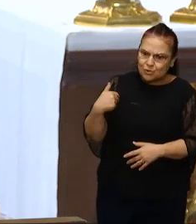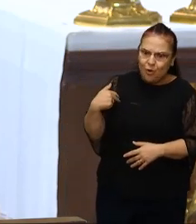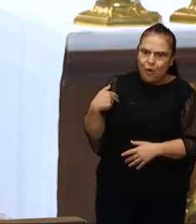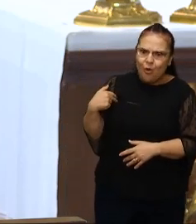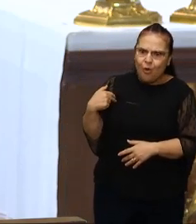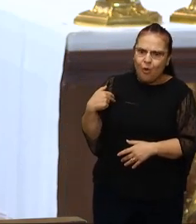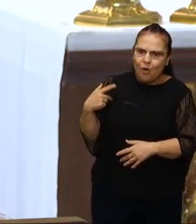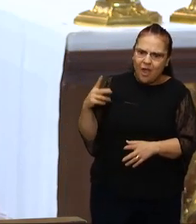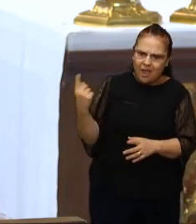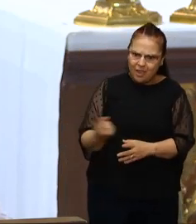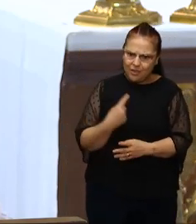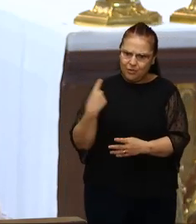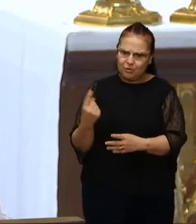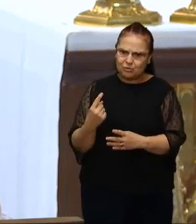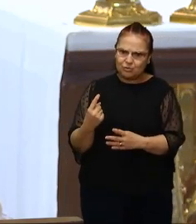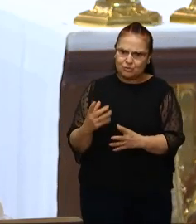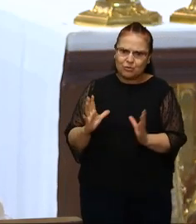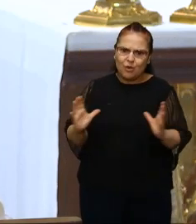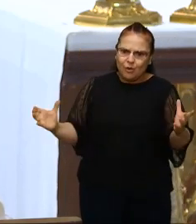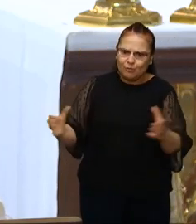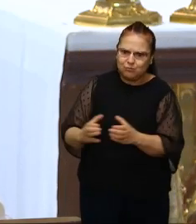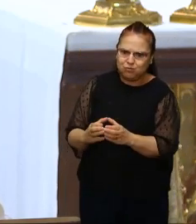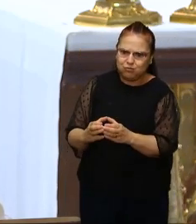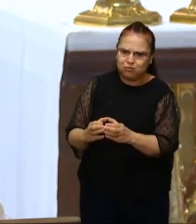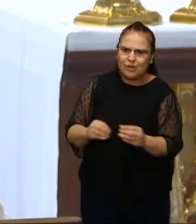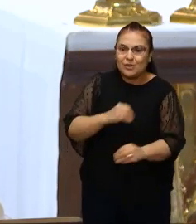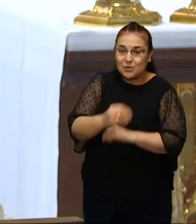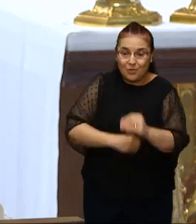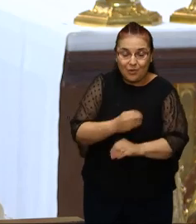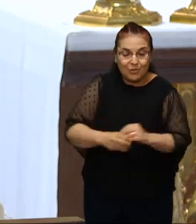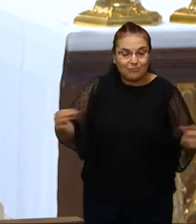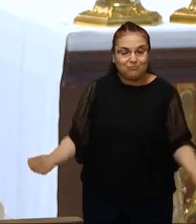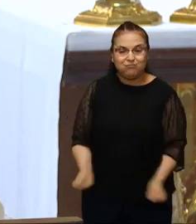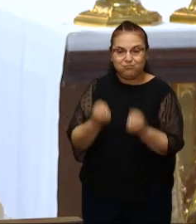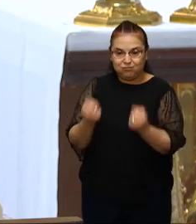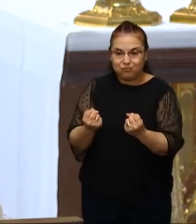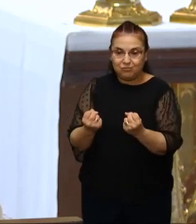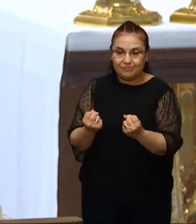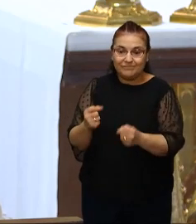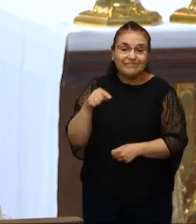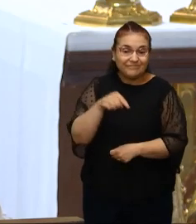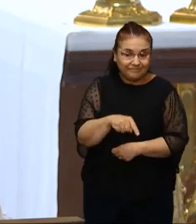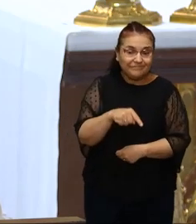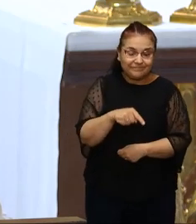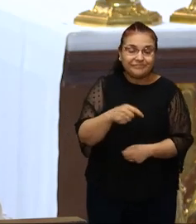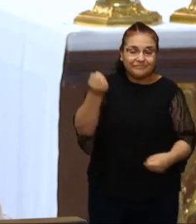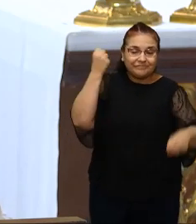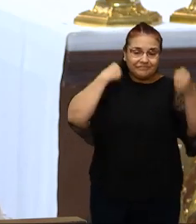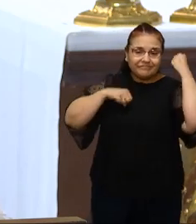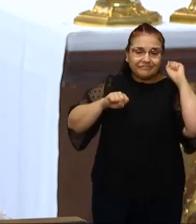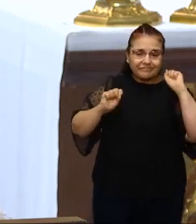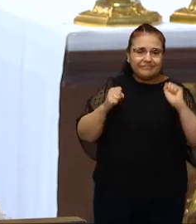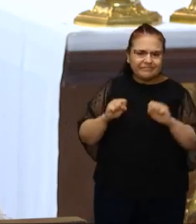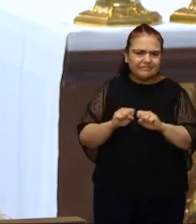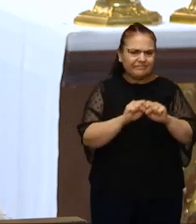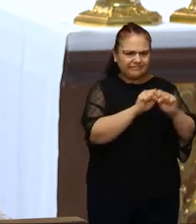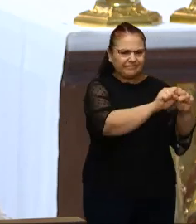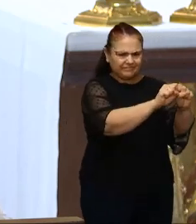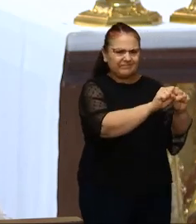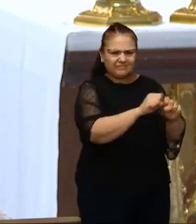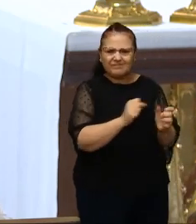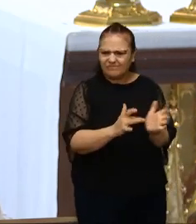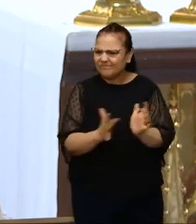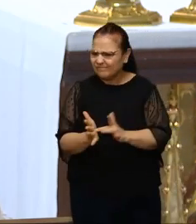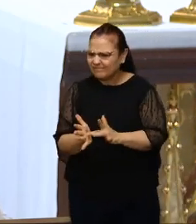no solo su enseñanza, sino sobre todo su acción salvífica. Esta actitud, rechazada radicalmente